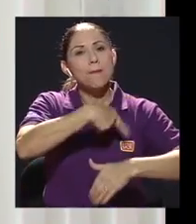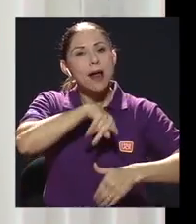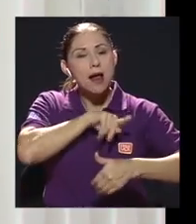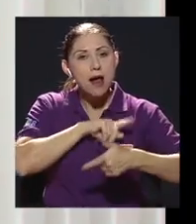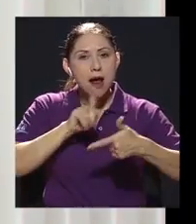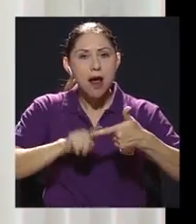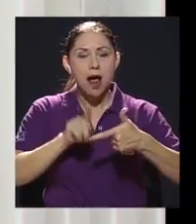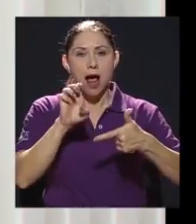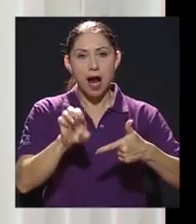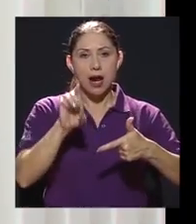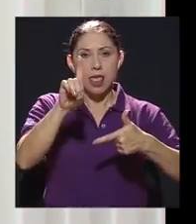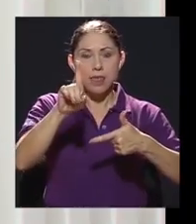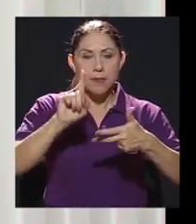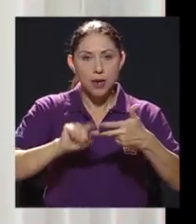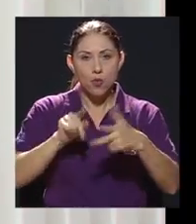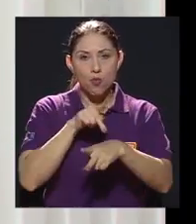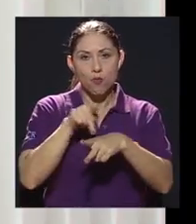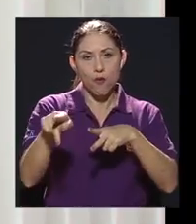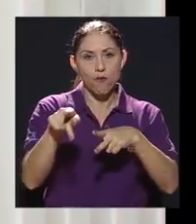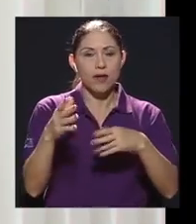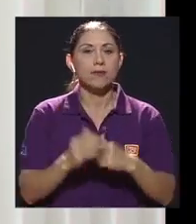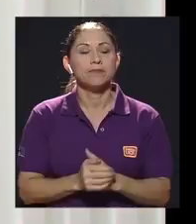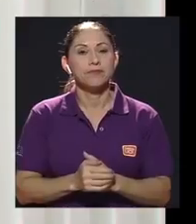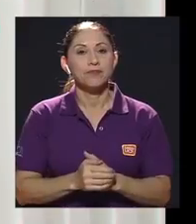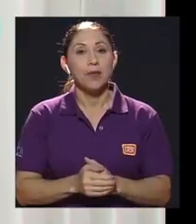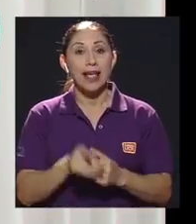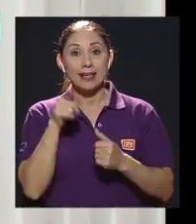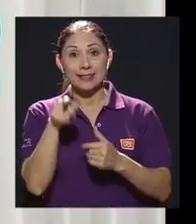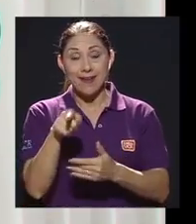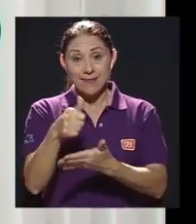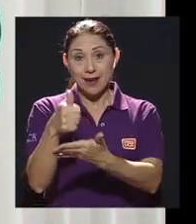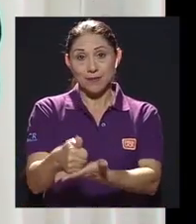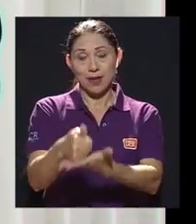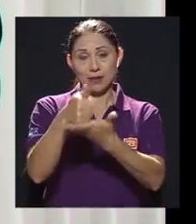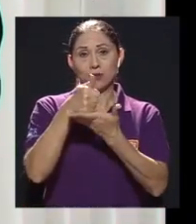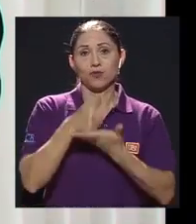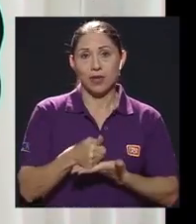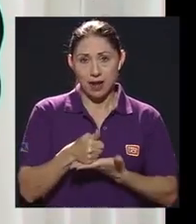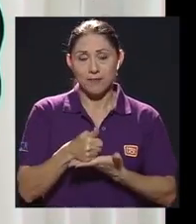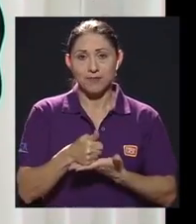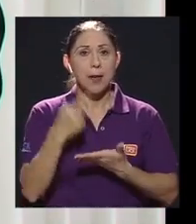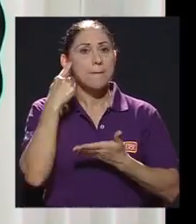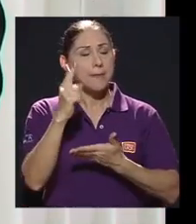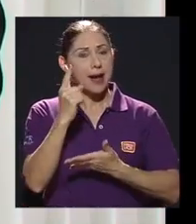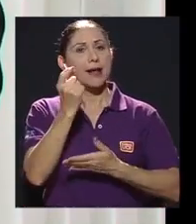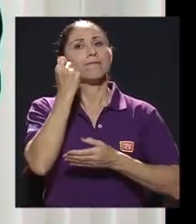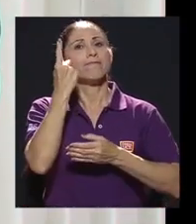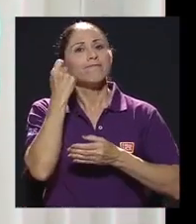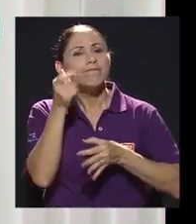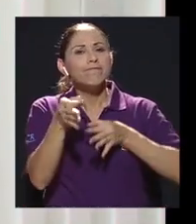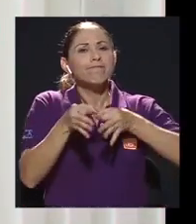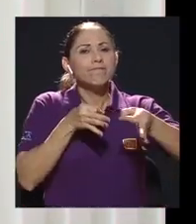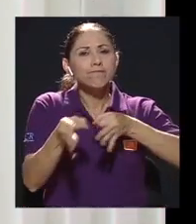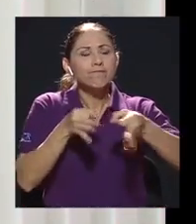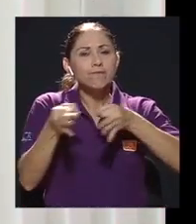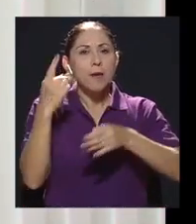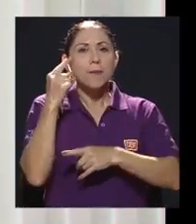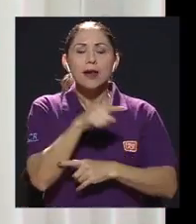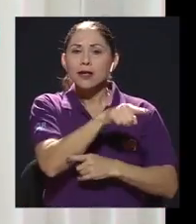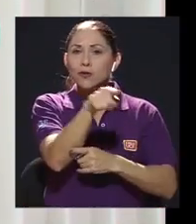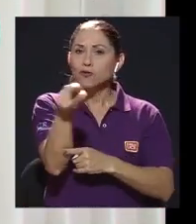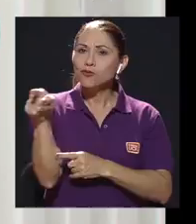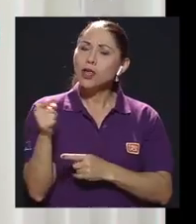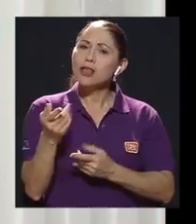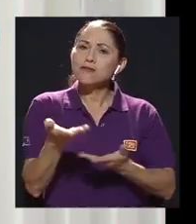académicos y de su vida profesional. Randall me ayudará en esta contextualización para llevarlos por una